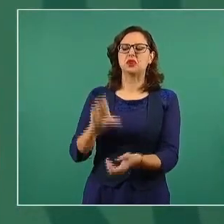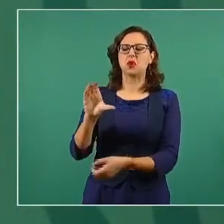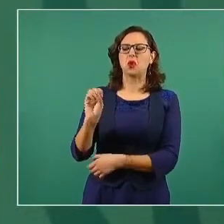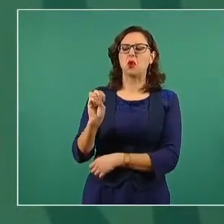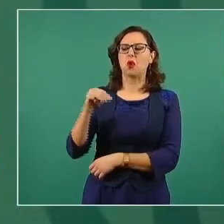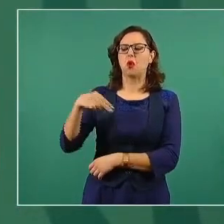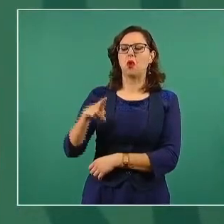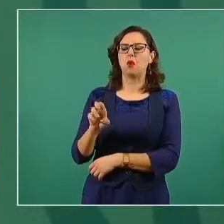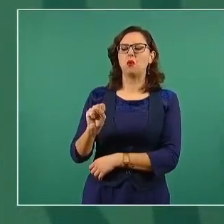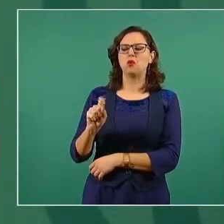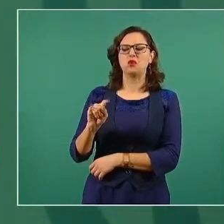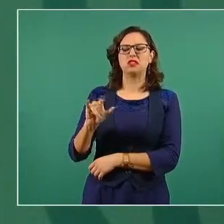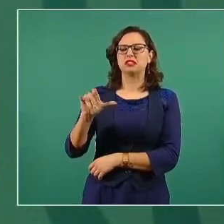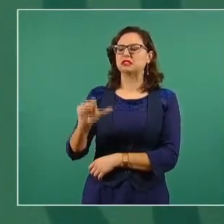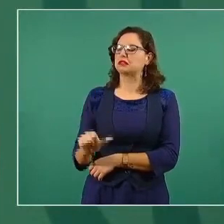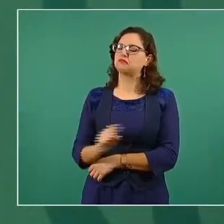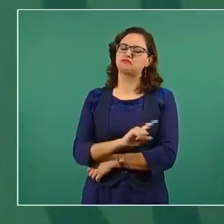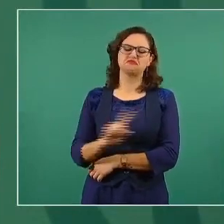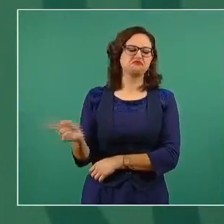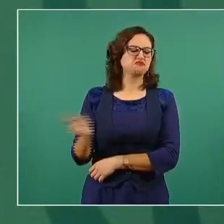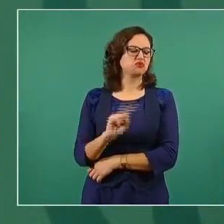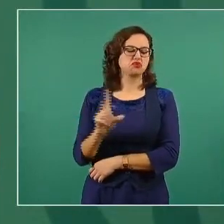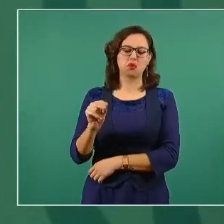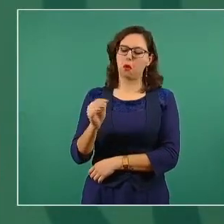Entonces no